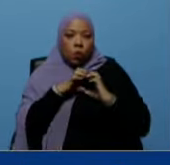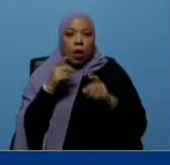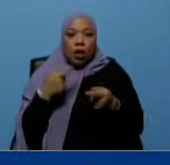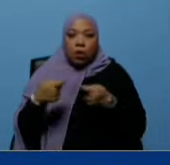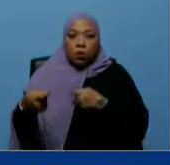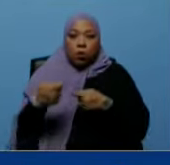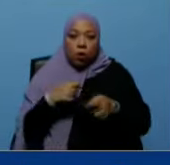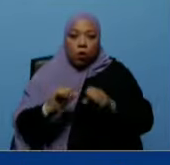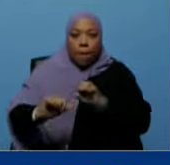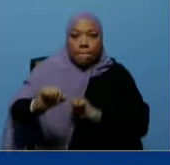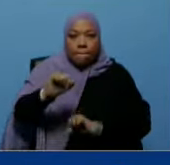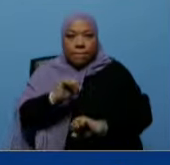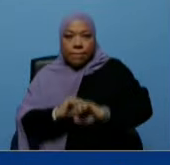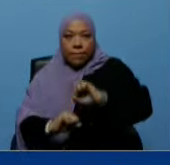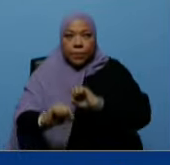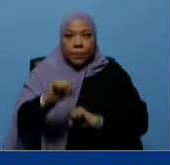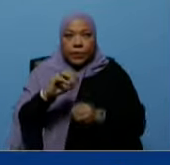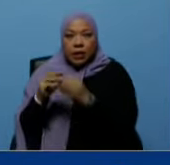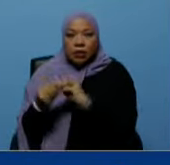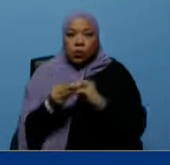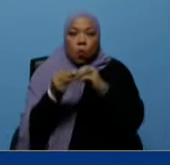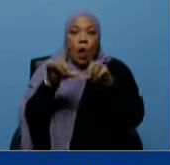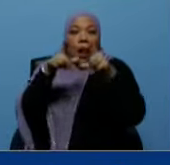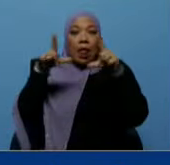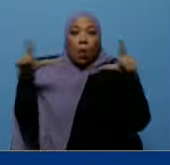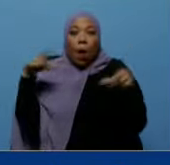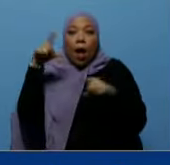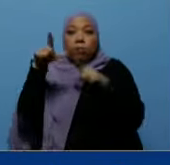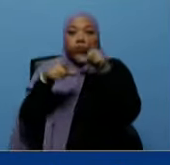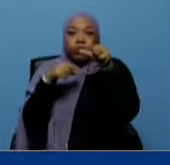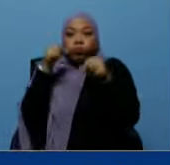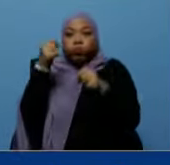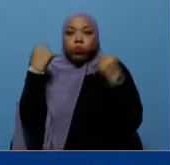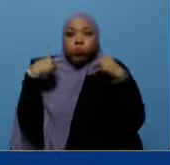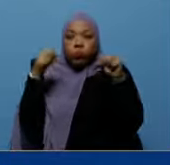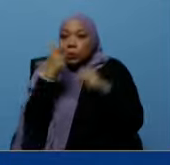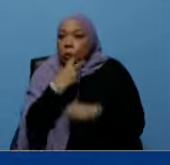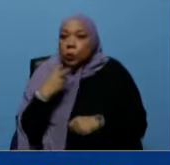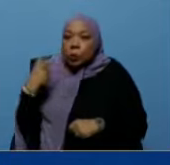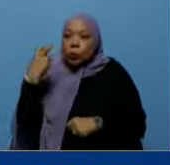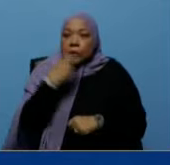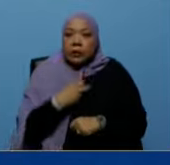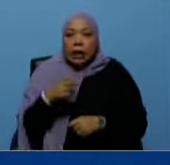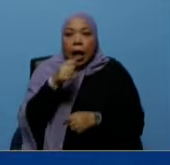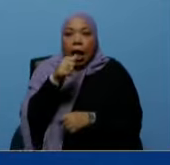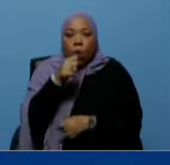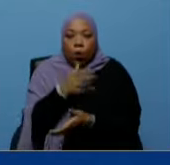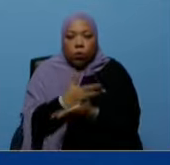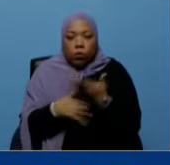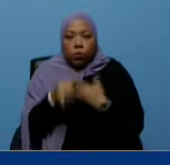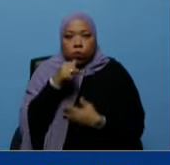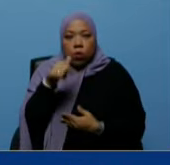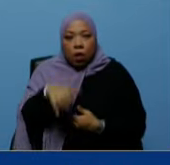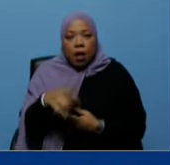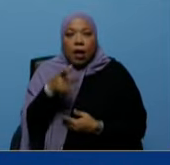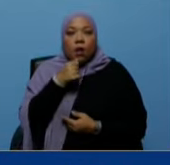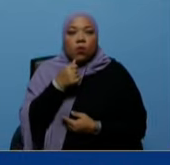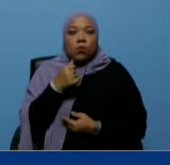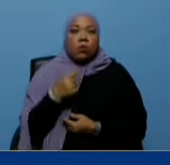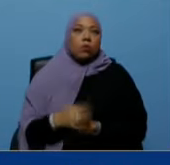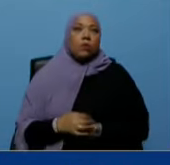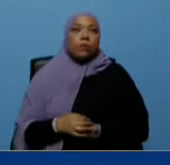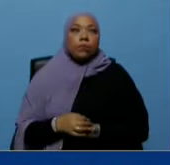terapia del movimiento, terapia del lenguaje, equinoterapia, hidroterapia, todas las herramientas que tenemos aquí. Y